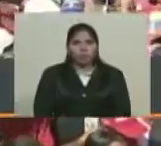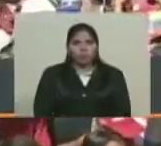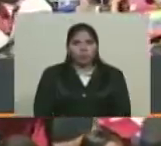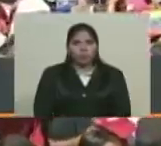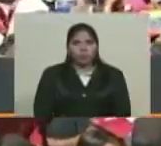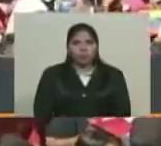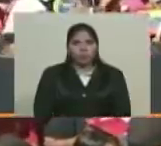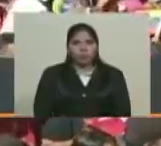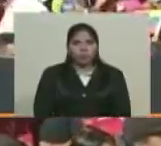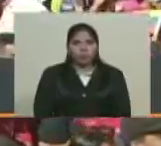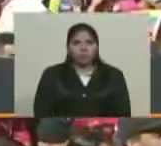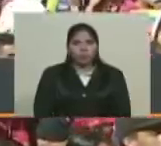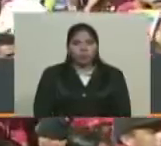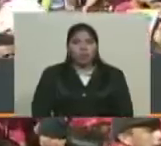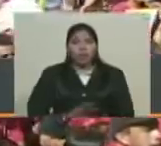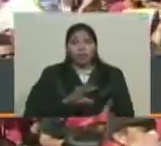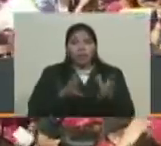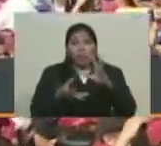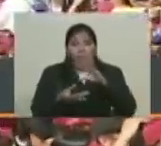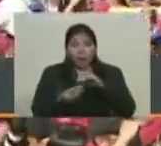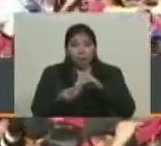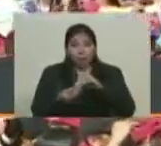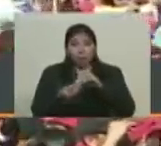A los CLAP.